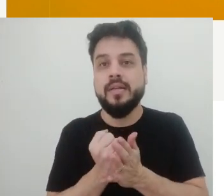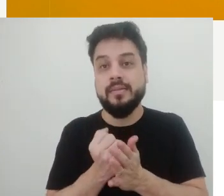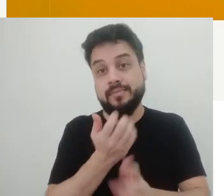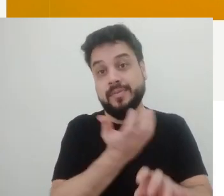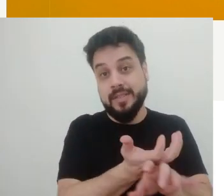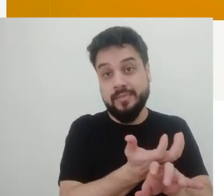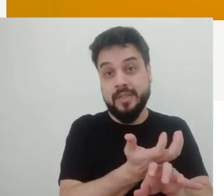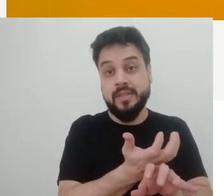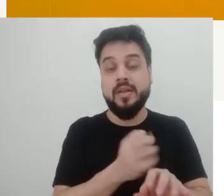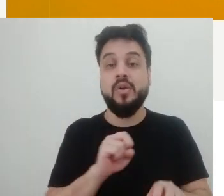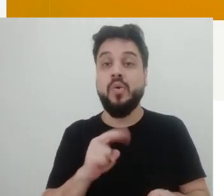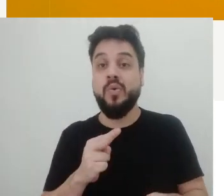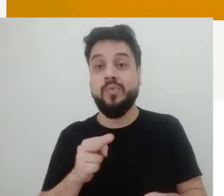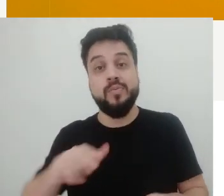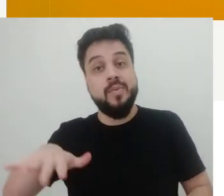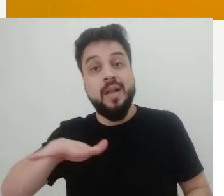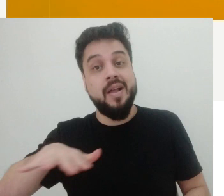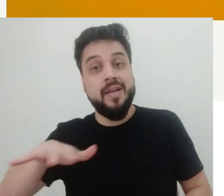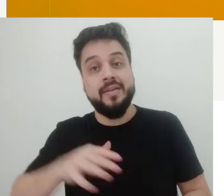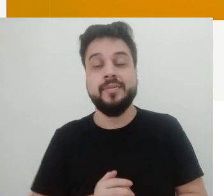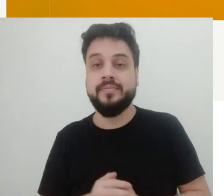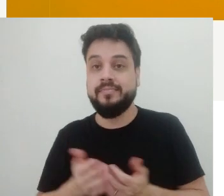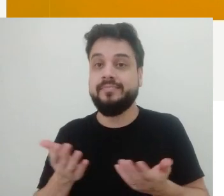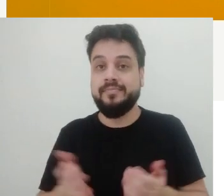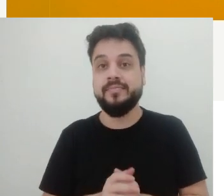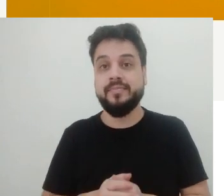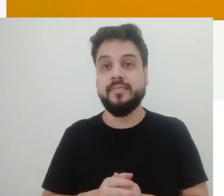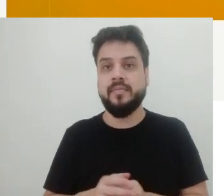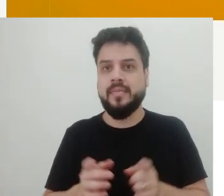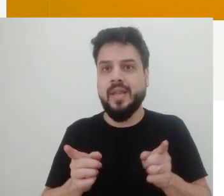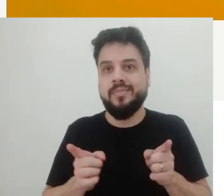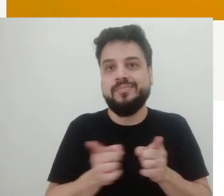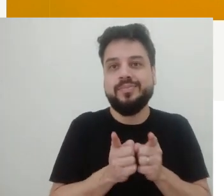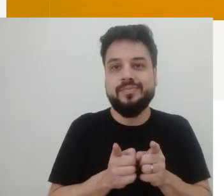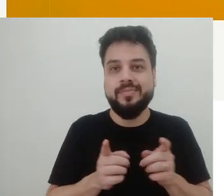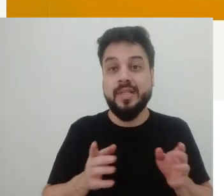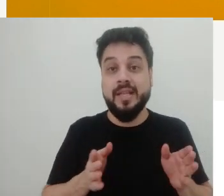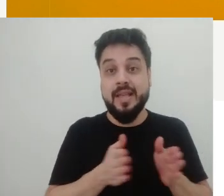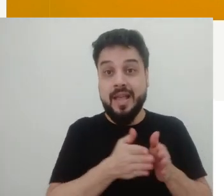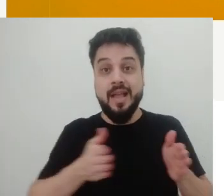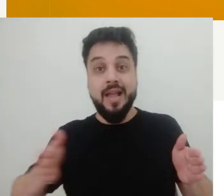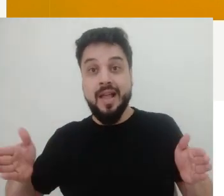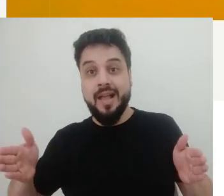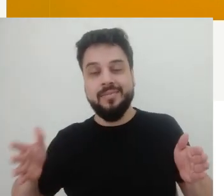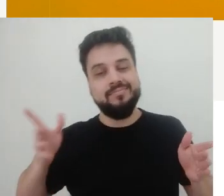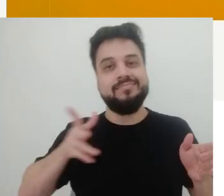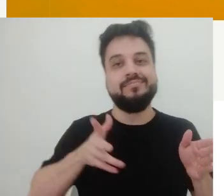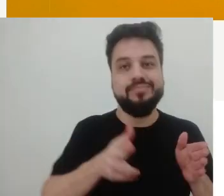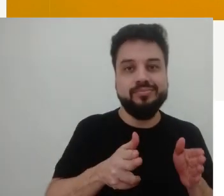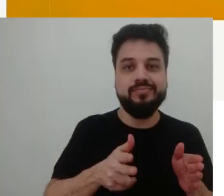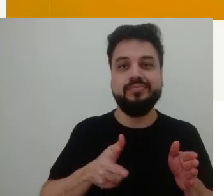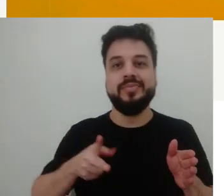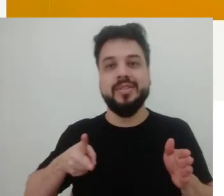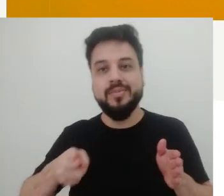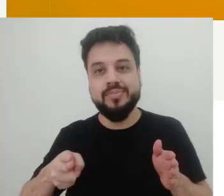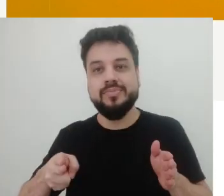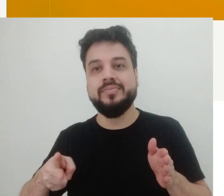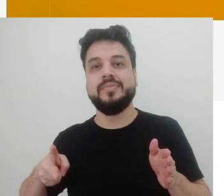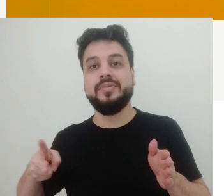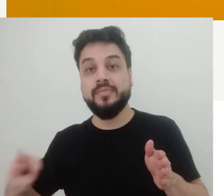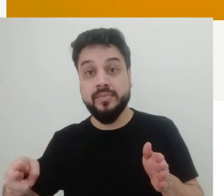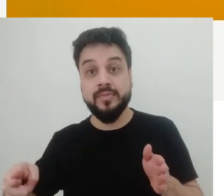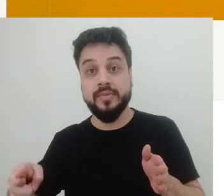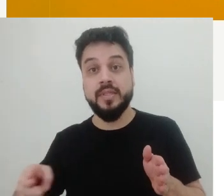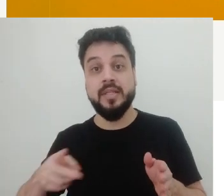tendremos que crear otros, pero que será imposible que un estudiante o se ocupe de física y